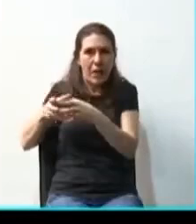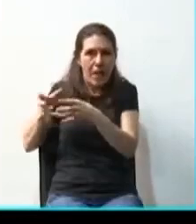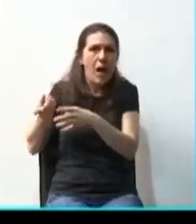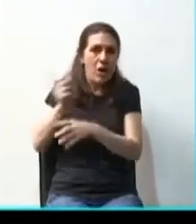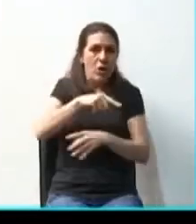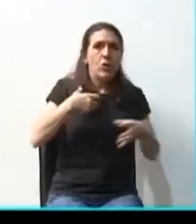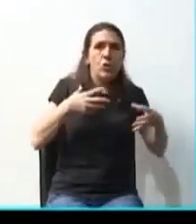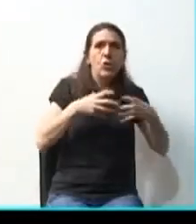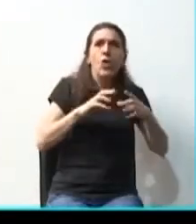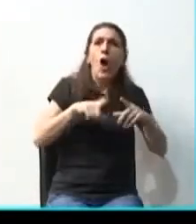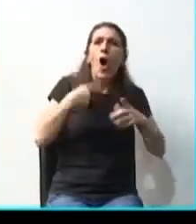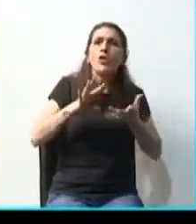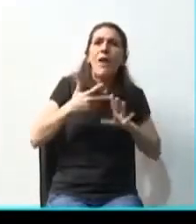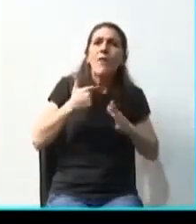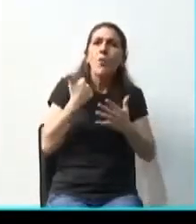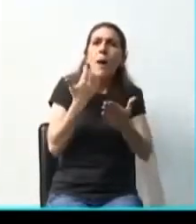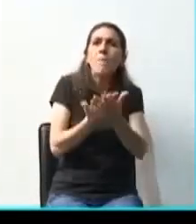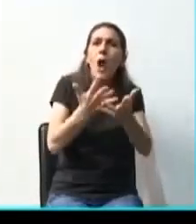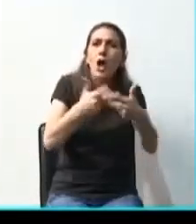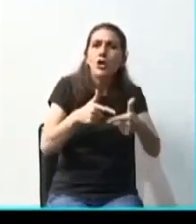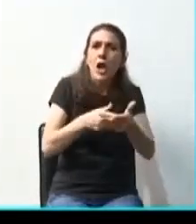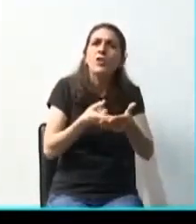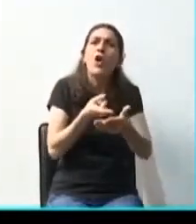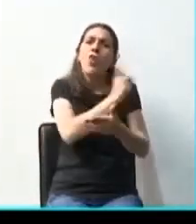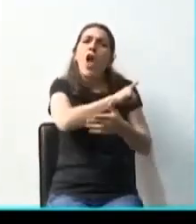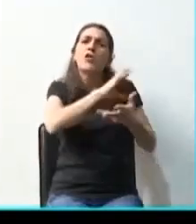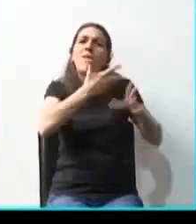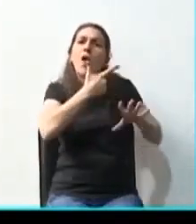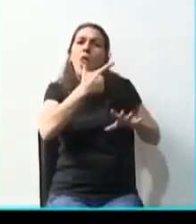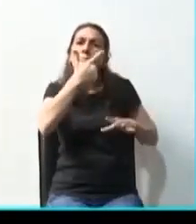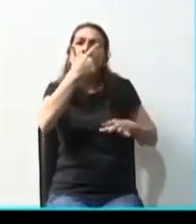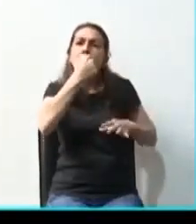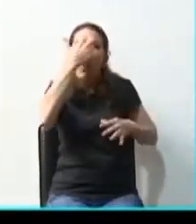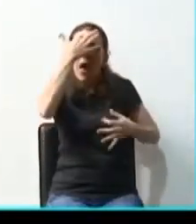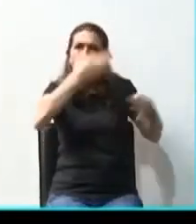método de elección, pero sobre todo de otro poder judicial que no podría ser nunca el que tenemos en la actualidad.